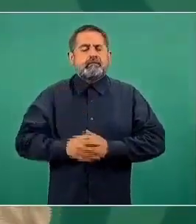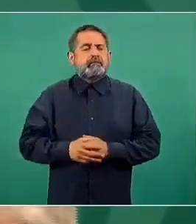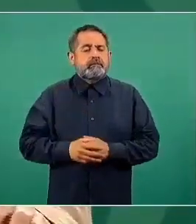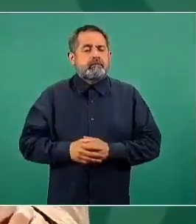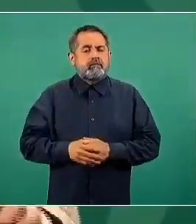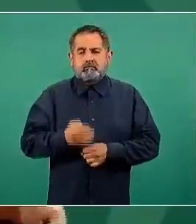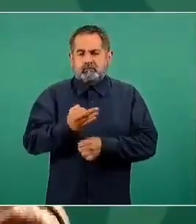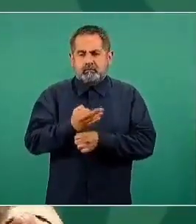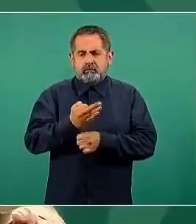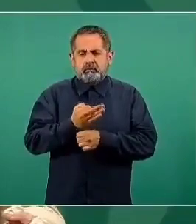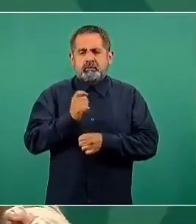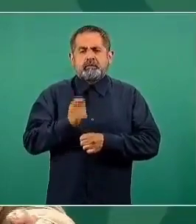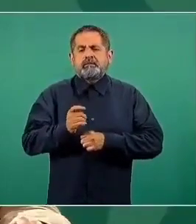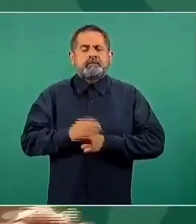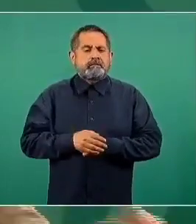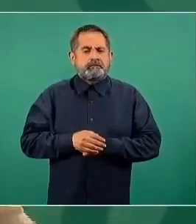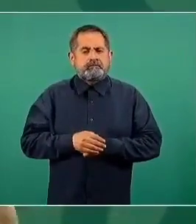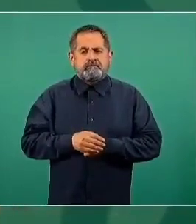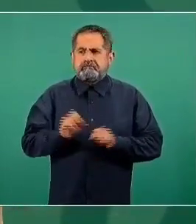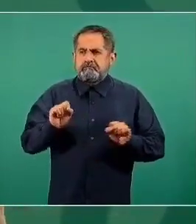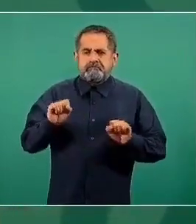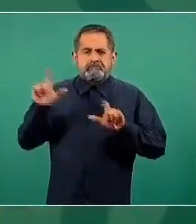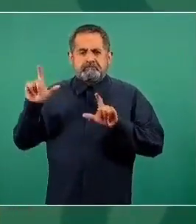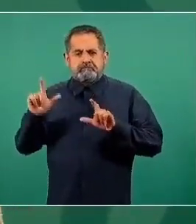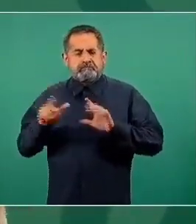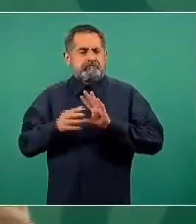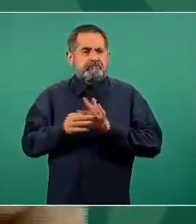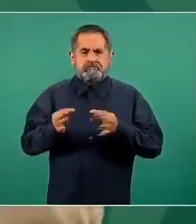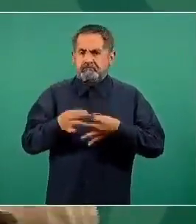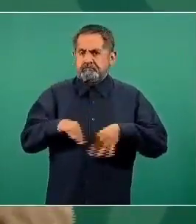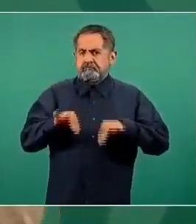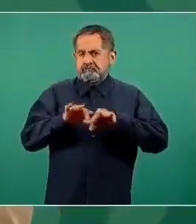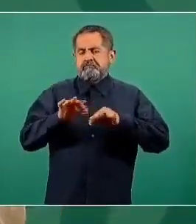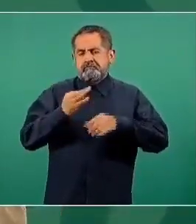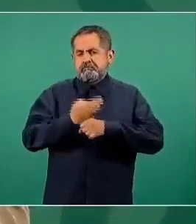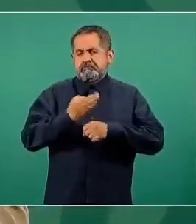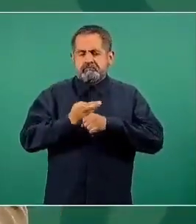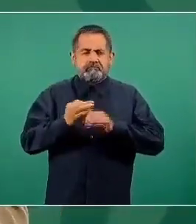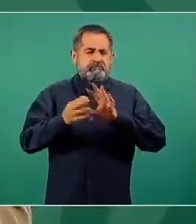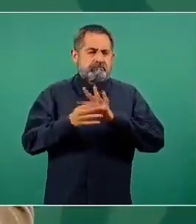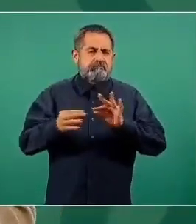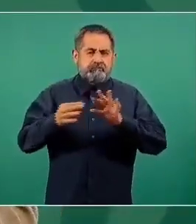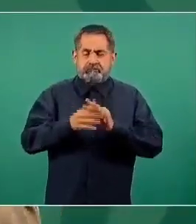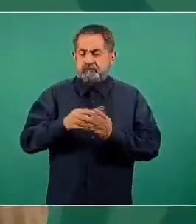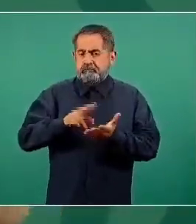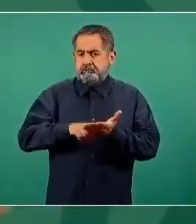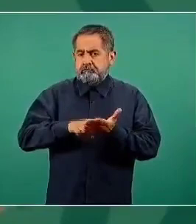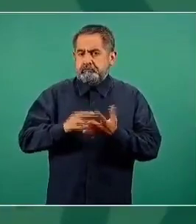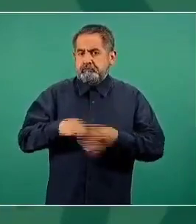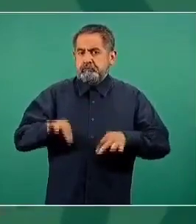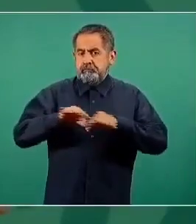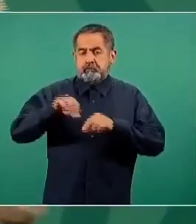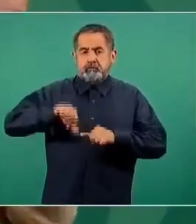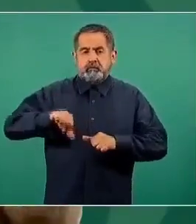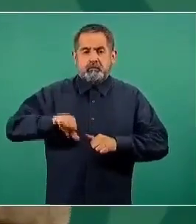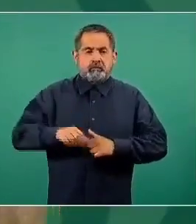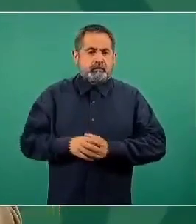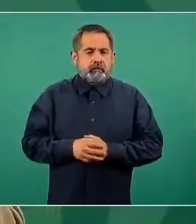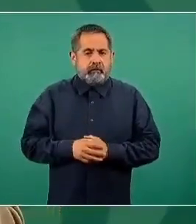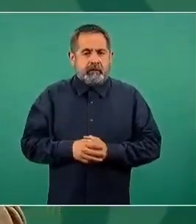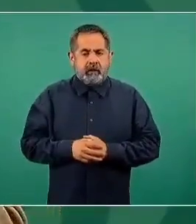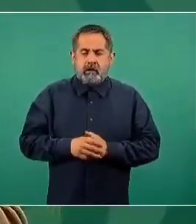tenemos una parte de la presentación que consideramos especialmente relevante.